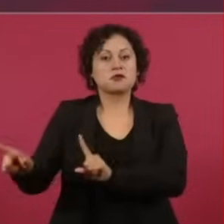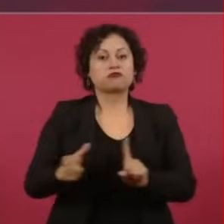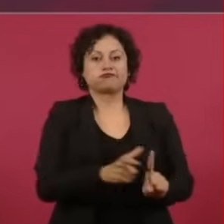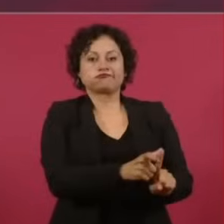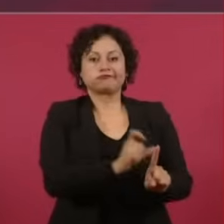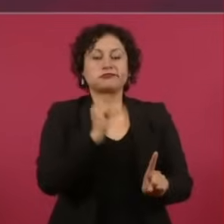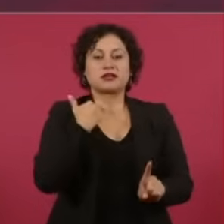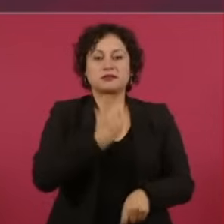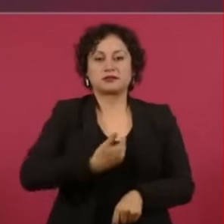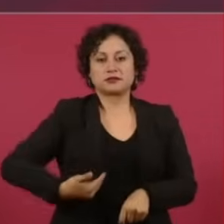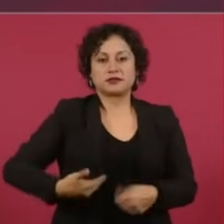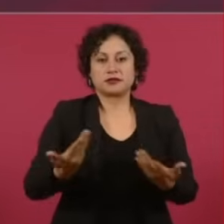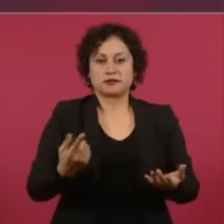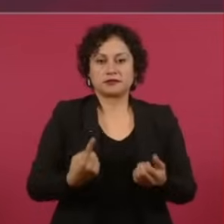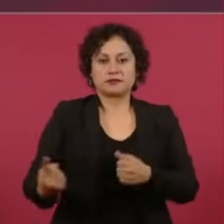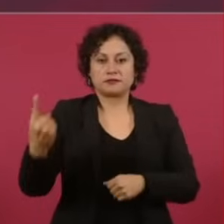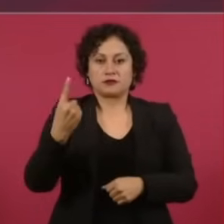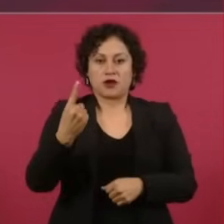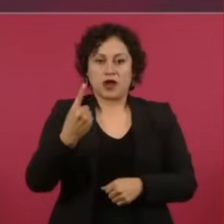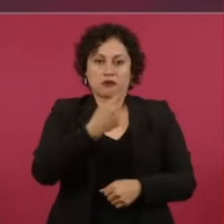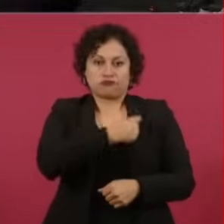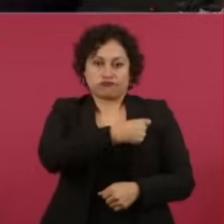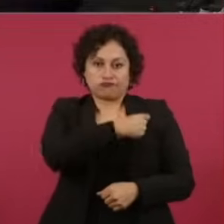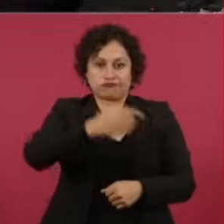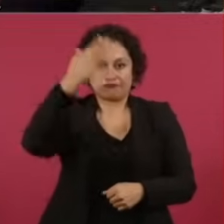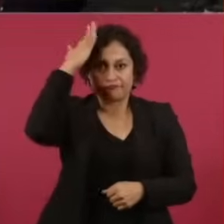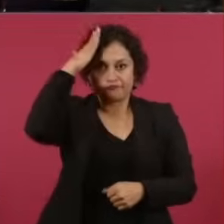Un general y oficiales.